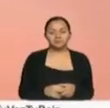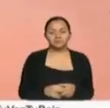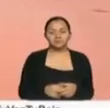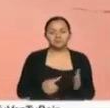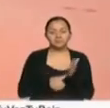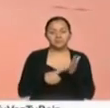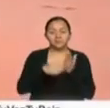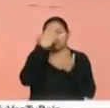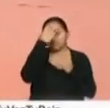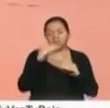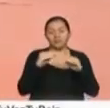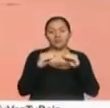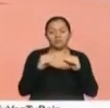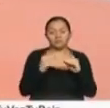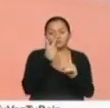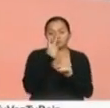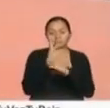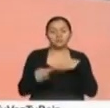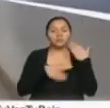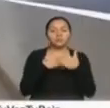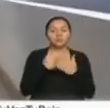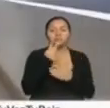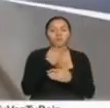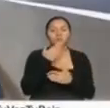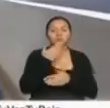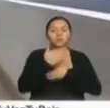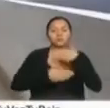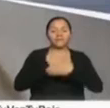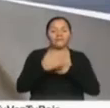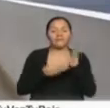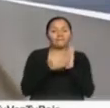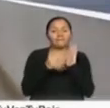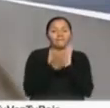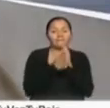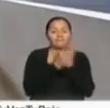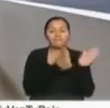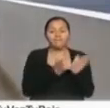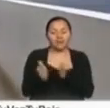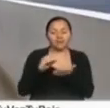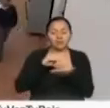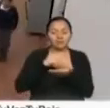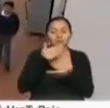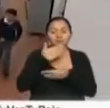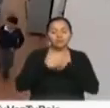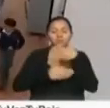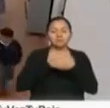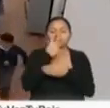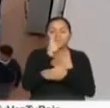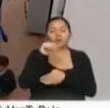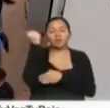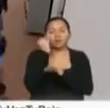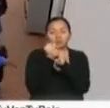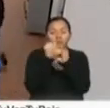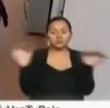Ministerio de Educación continúa socializando la campaña Más Unidos, Más Protegidos, iniciativa que permite organizar acciones con otras